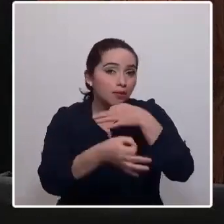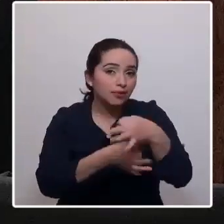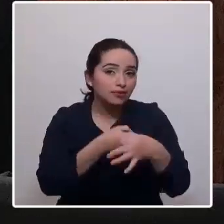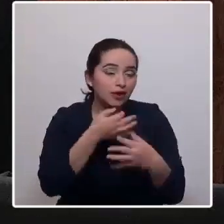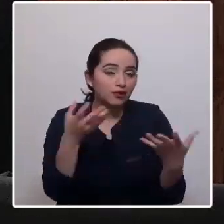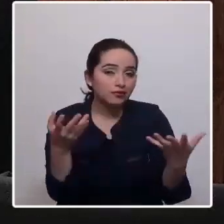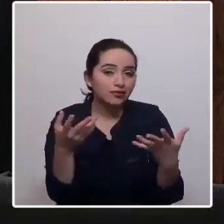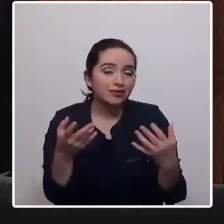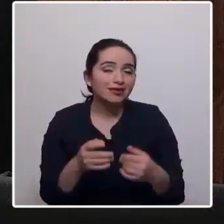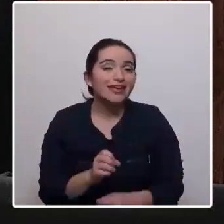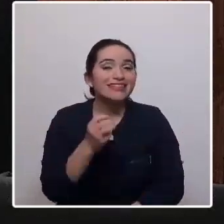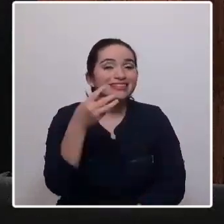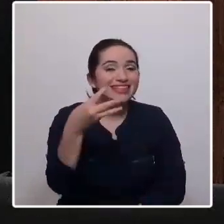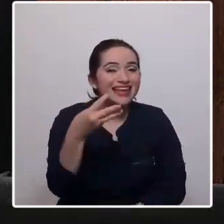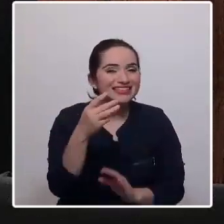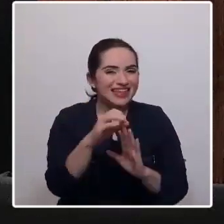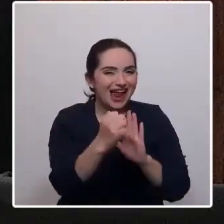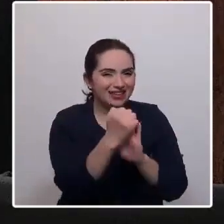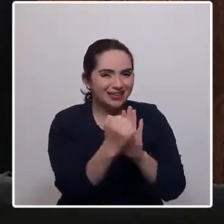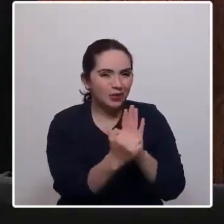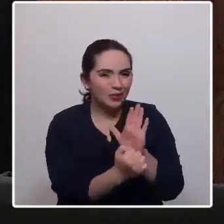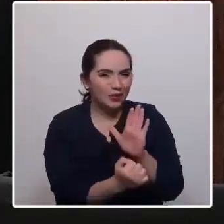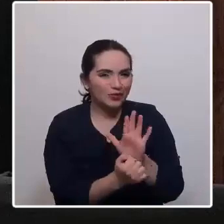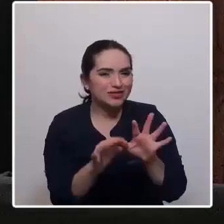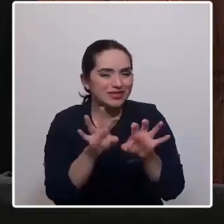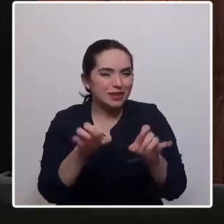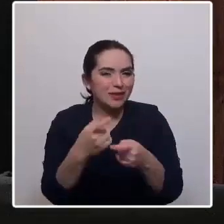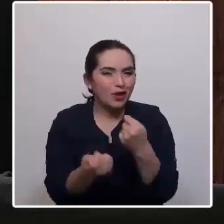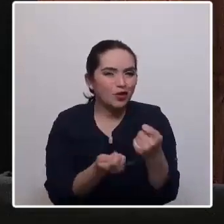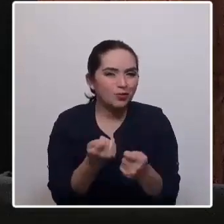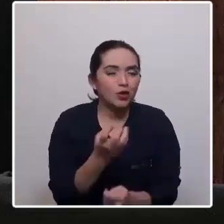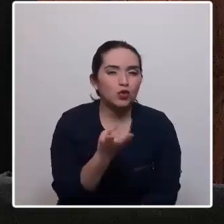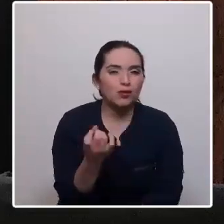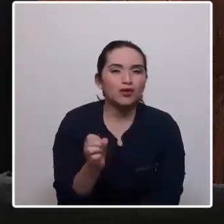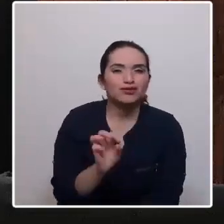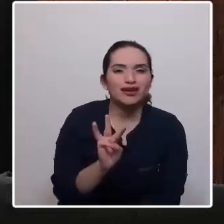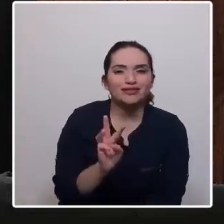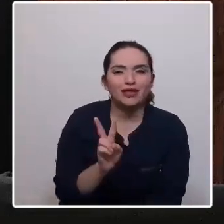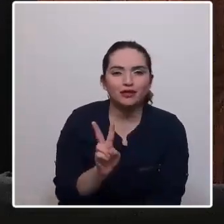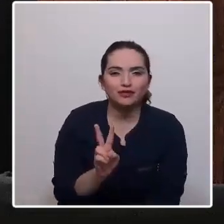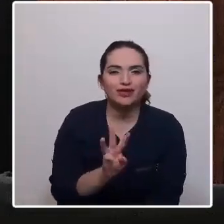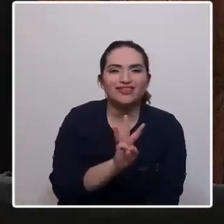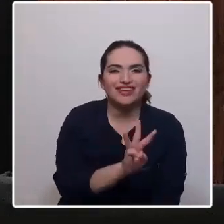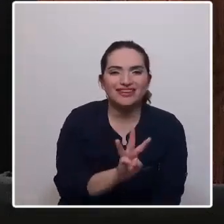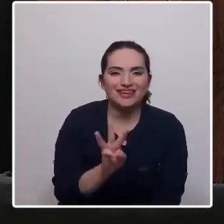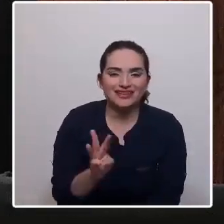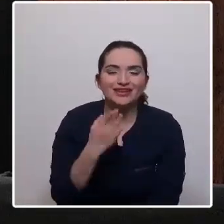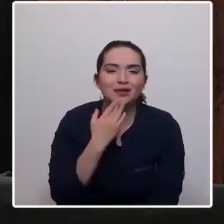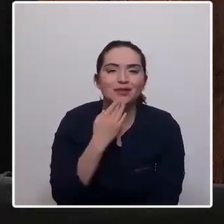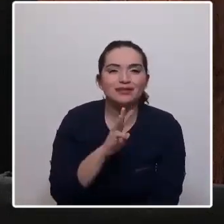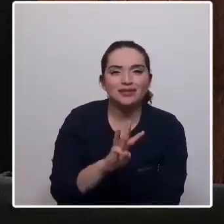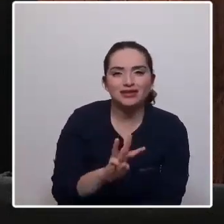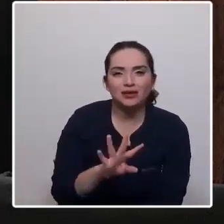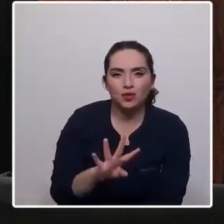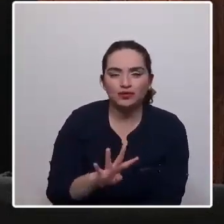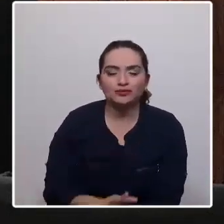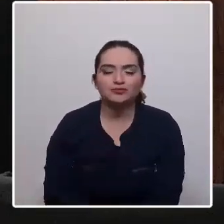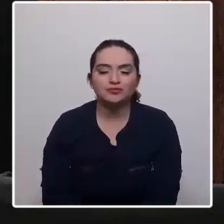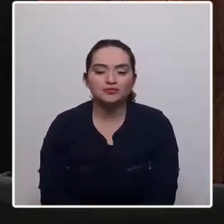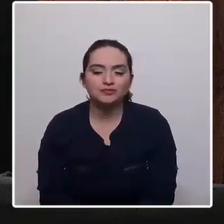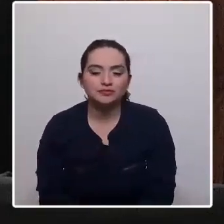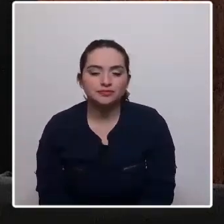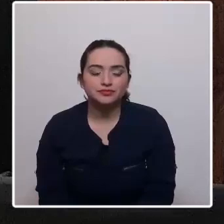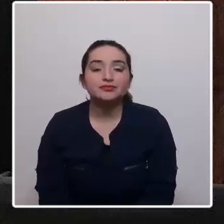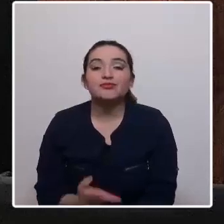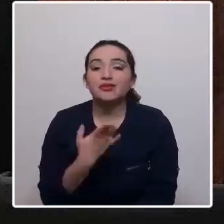los 3 primeros artículos del sistema económico, los números 32, 33 y 34. También